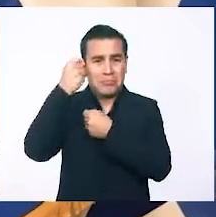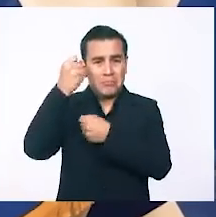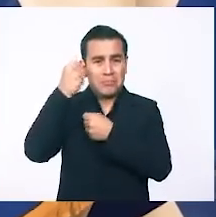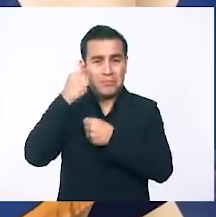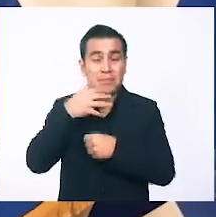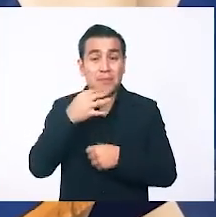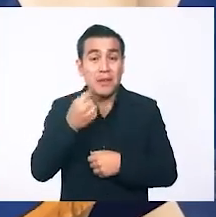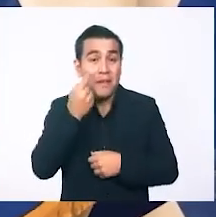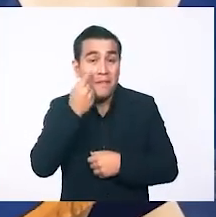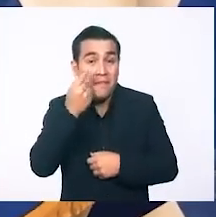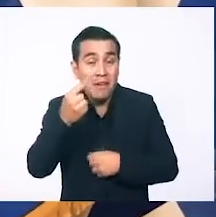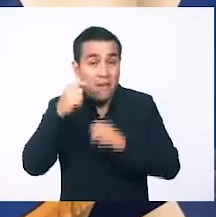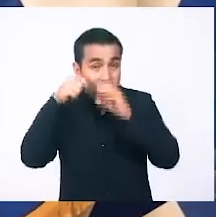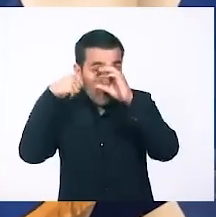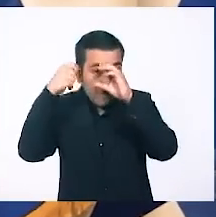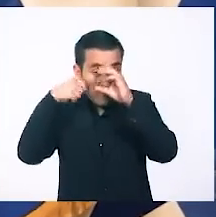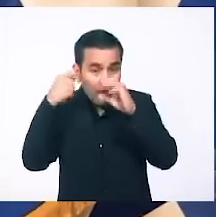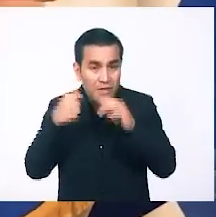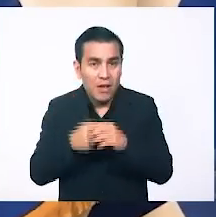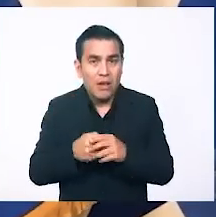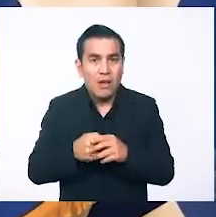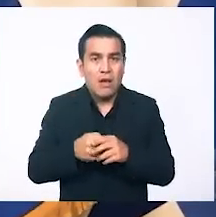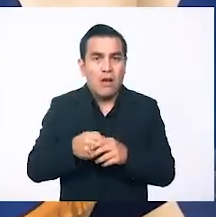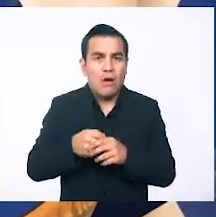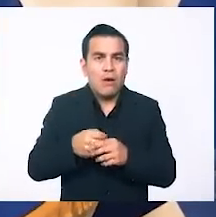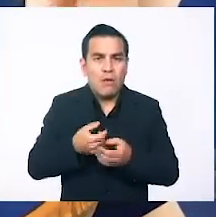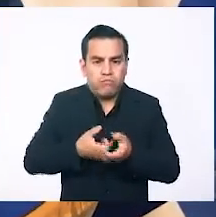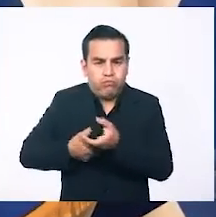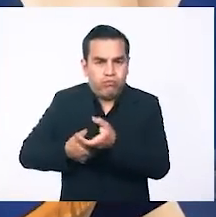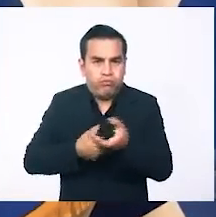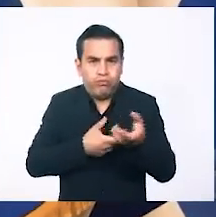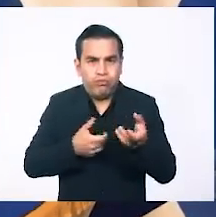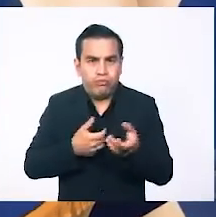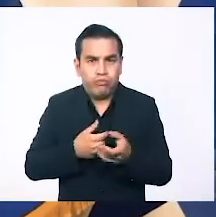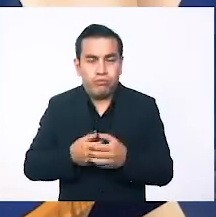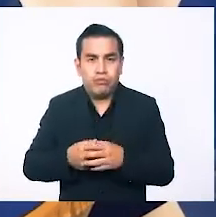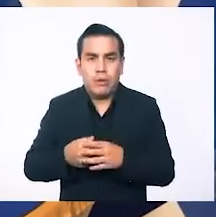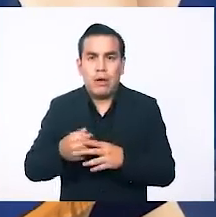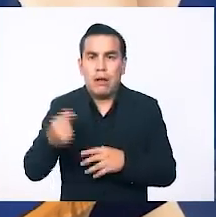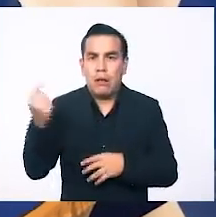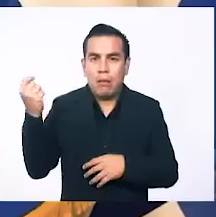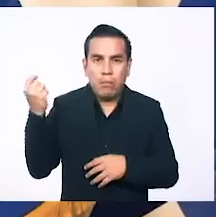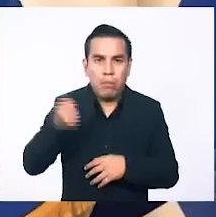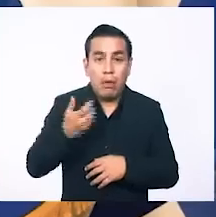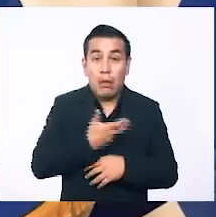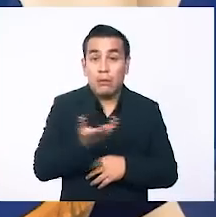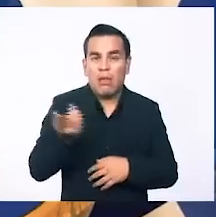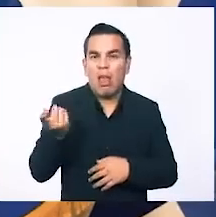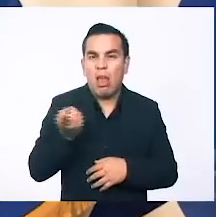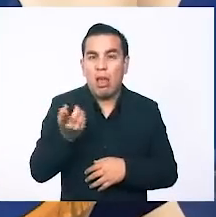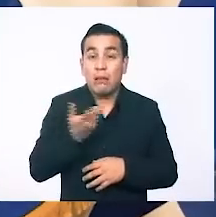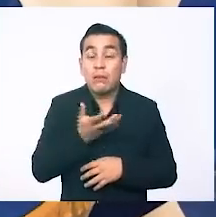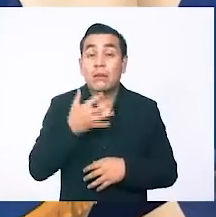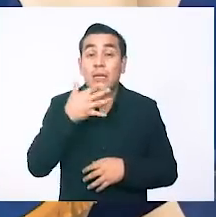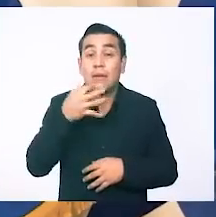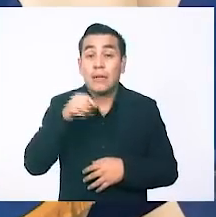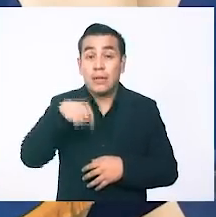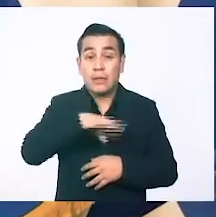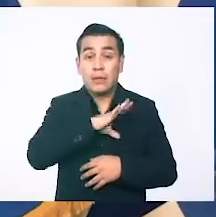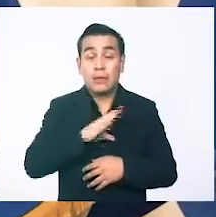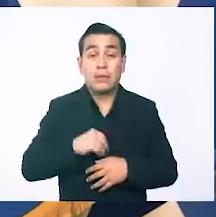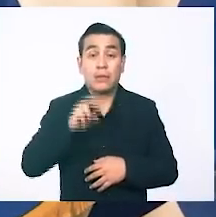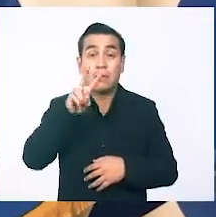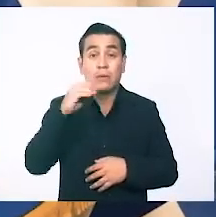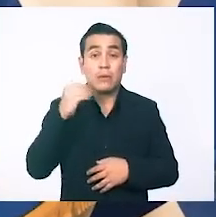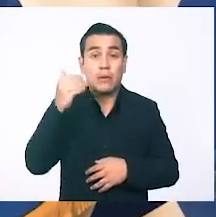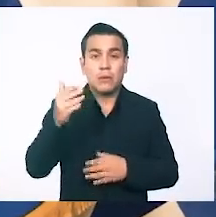países, porque yo veo los videos donde están los tanques de agua, lacrimógenos, lo pegan, mueren la gente manifestándose. Y en El Salvador llevamos